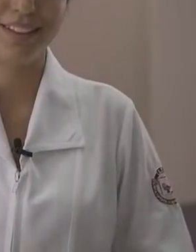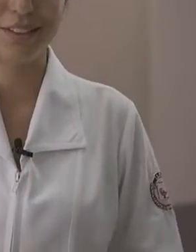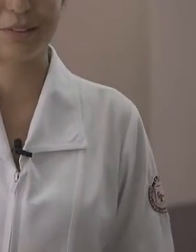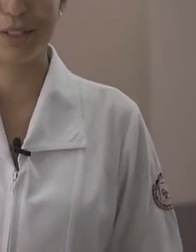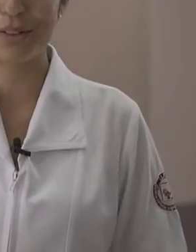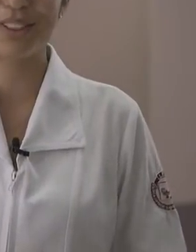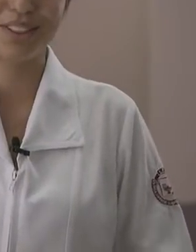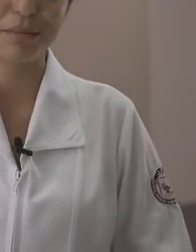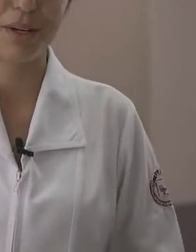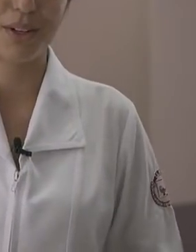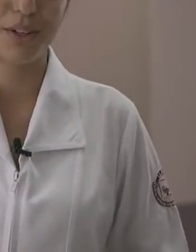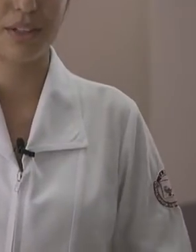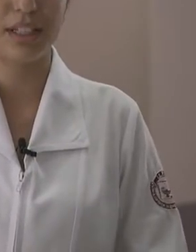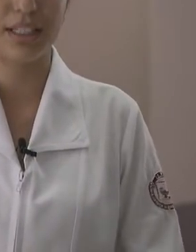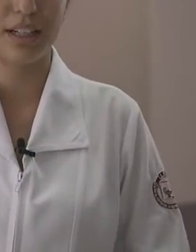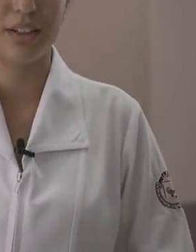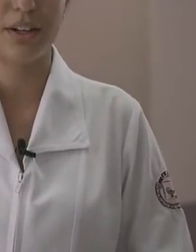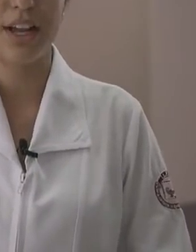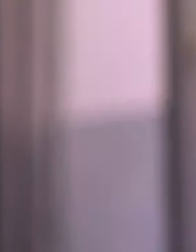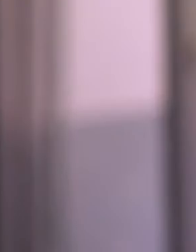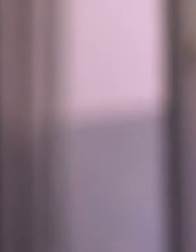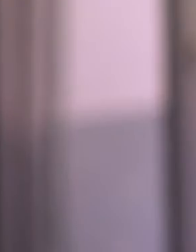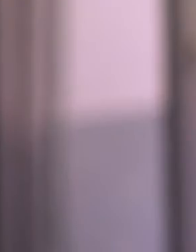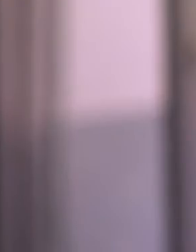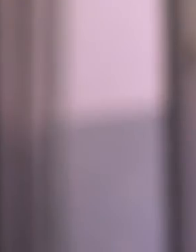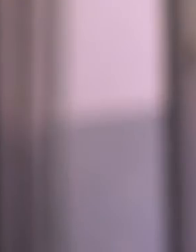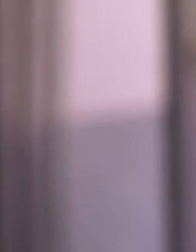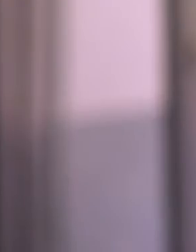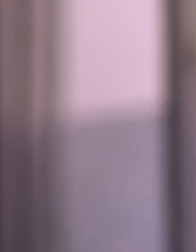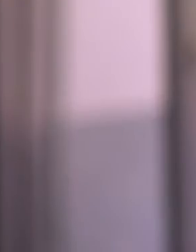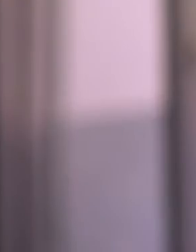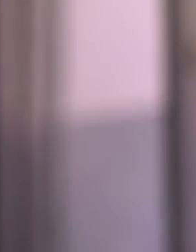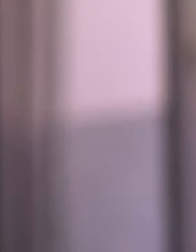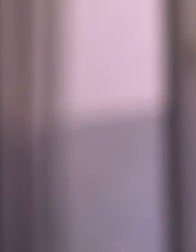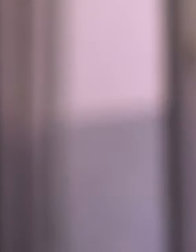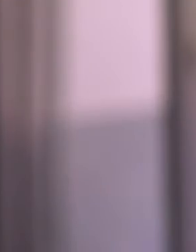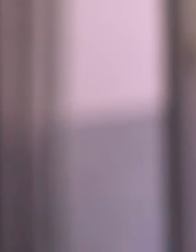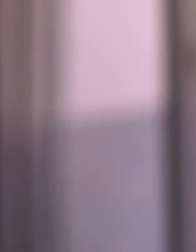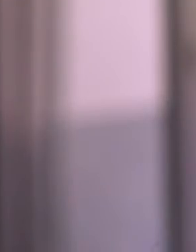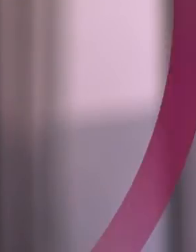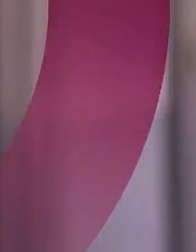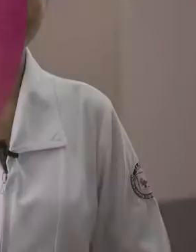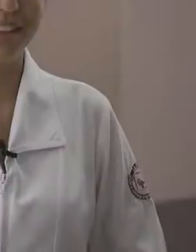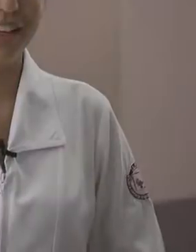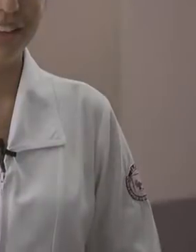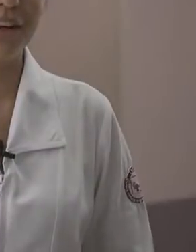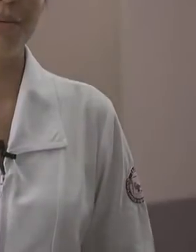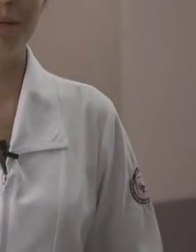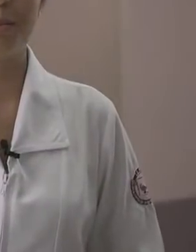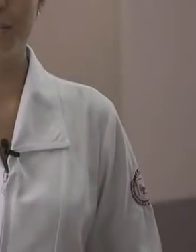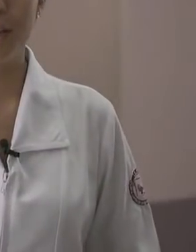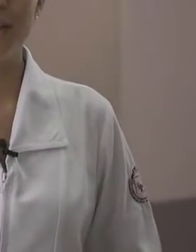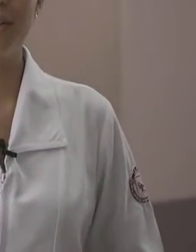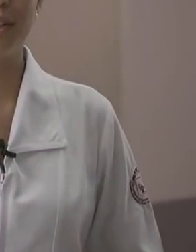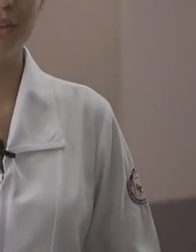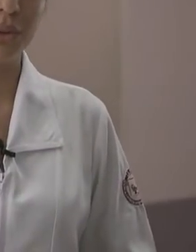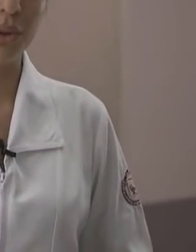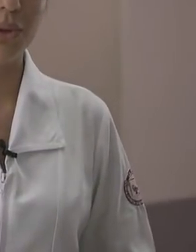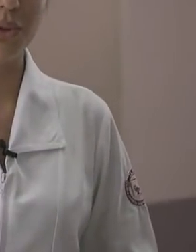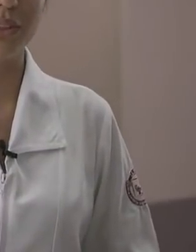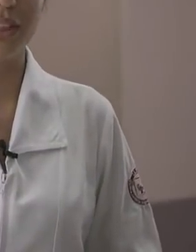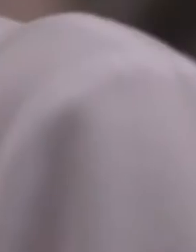papá tiene sus recortes del periódico en el que salió. Ganaron muchos campeonatos con el Politécnico. Tengo primos